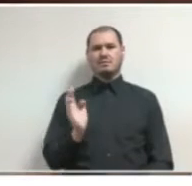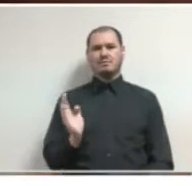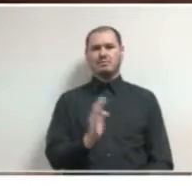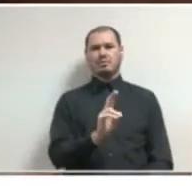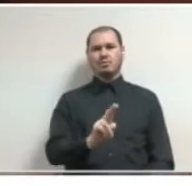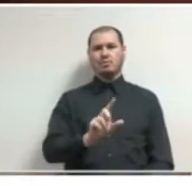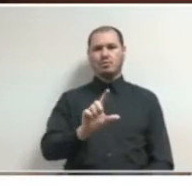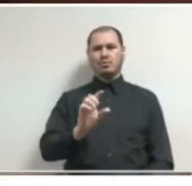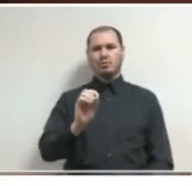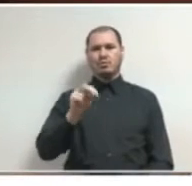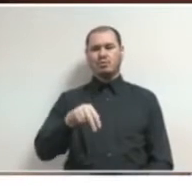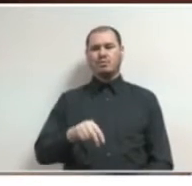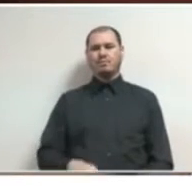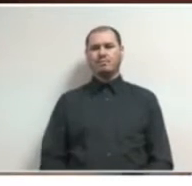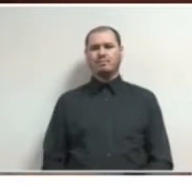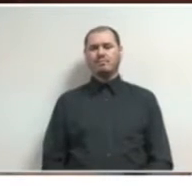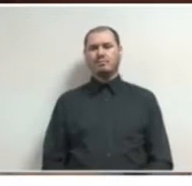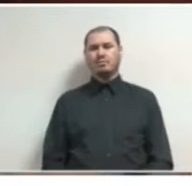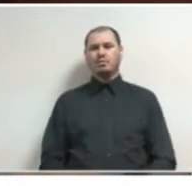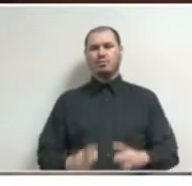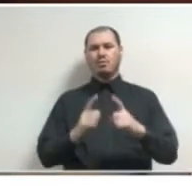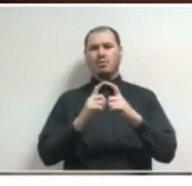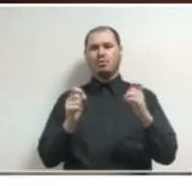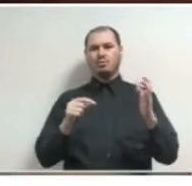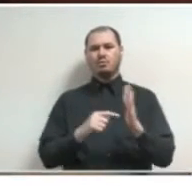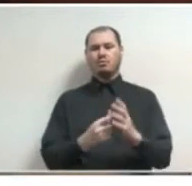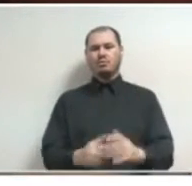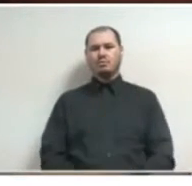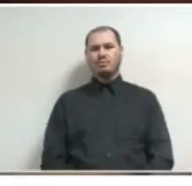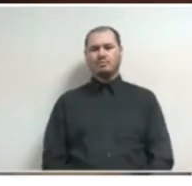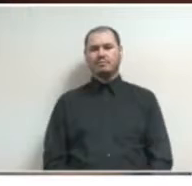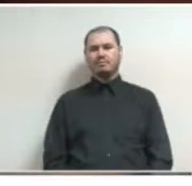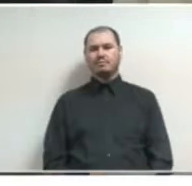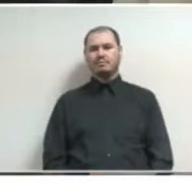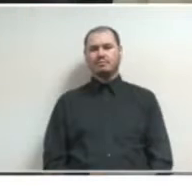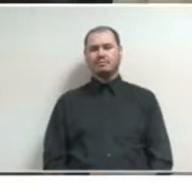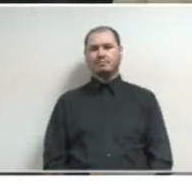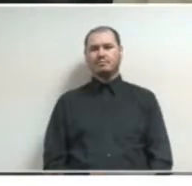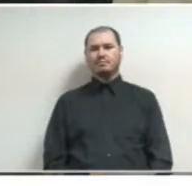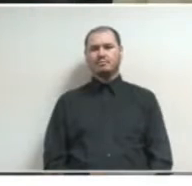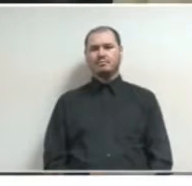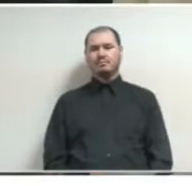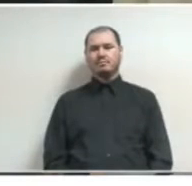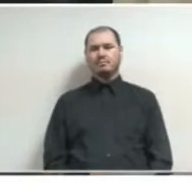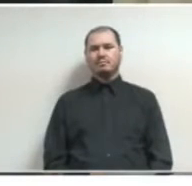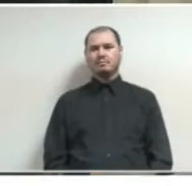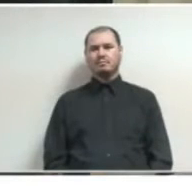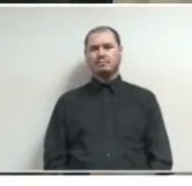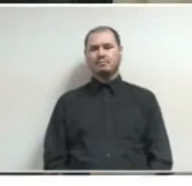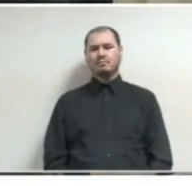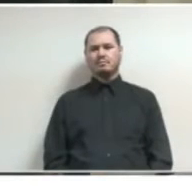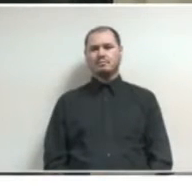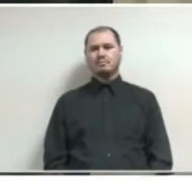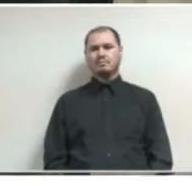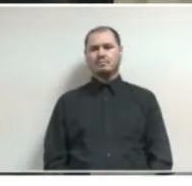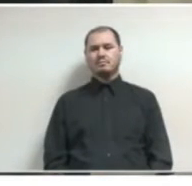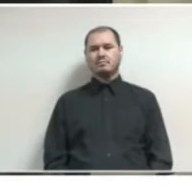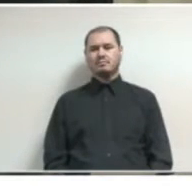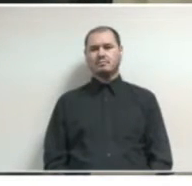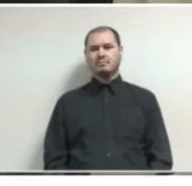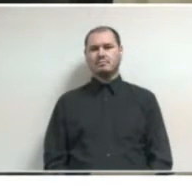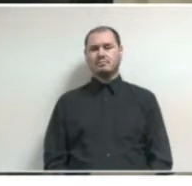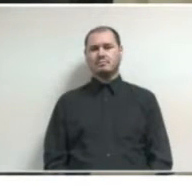El siguiente caso. Upeya Villa Hueco Ambue. Con todos sus antecedentes. Caso, Ibaitejna y antecedente, y Cuatía Cuera. Claro,